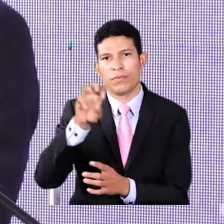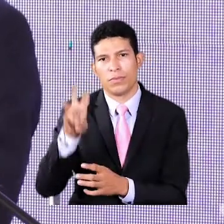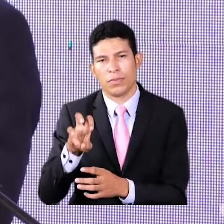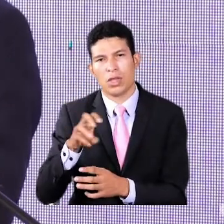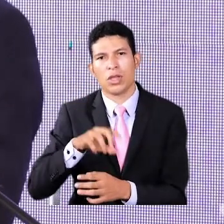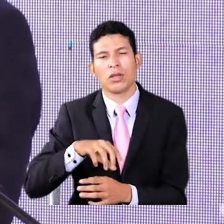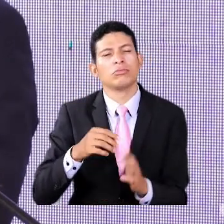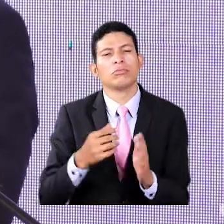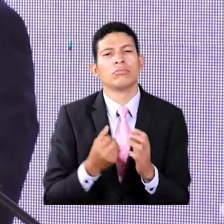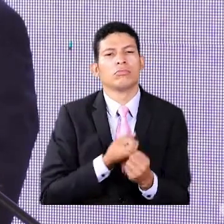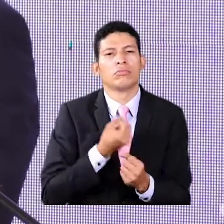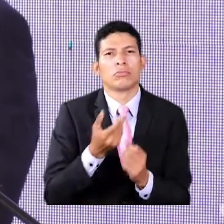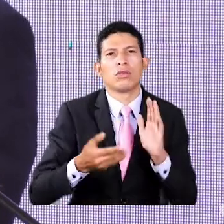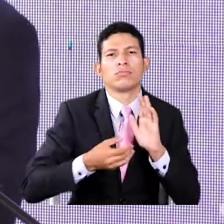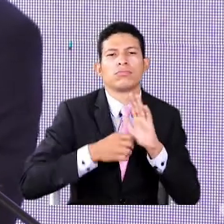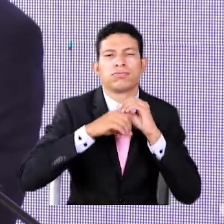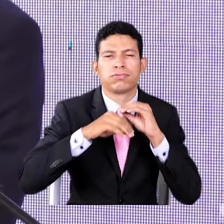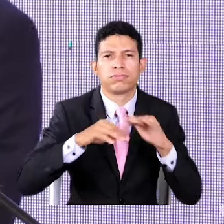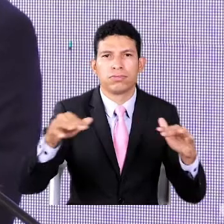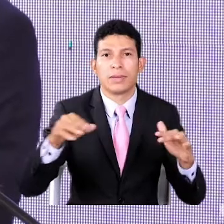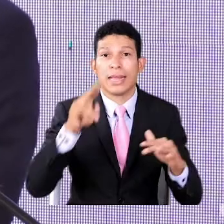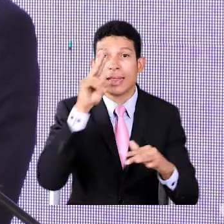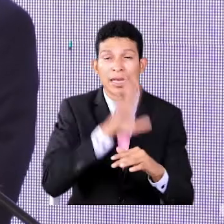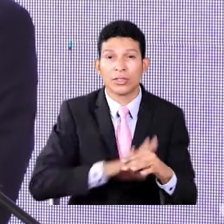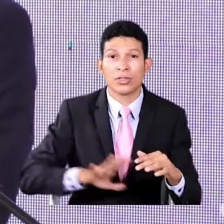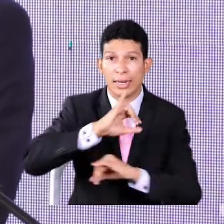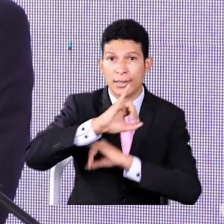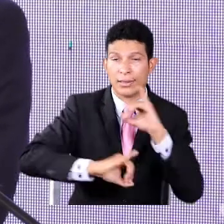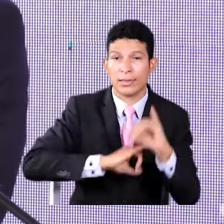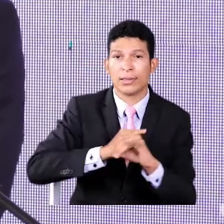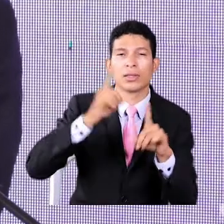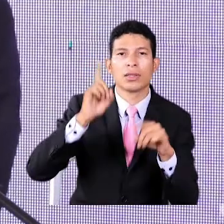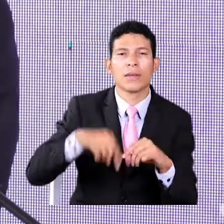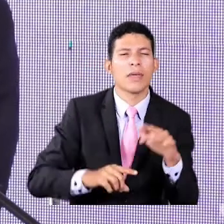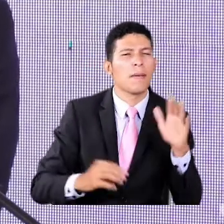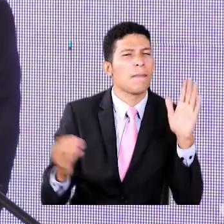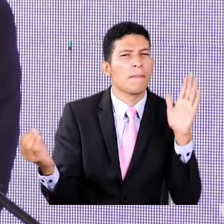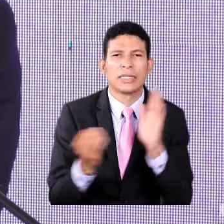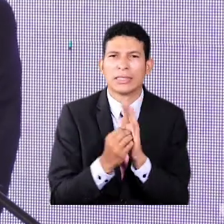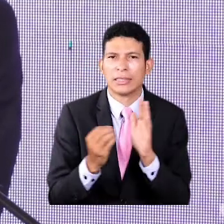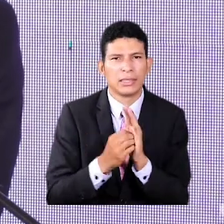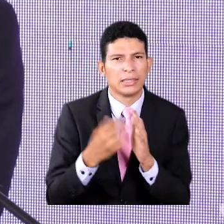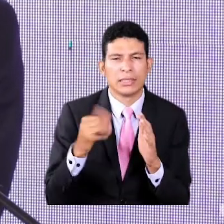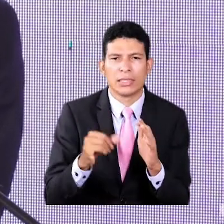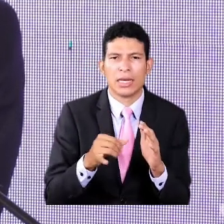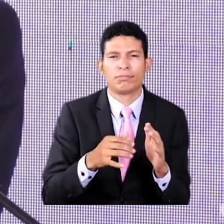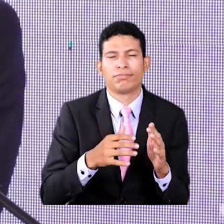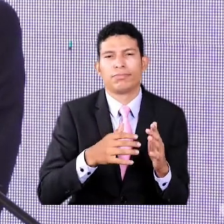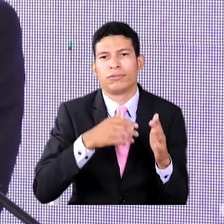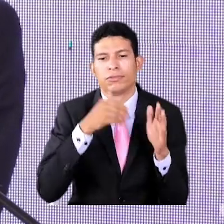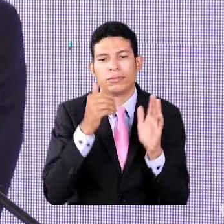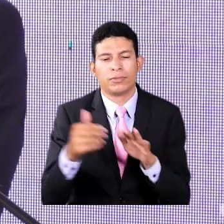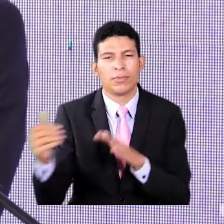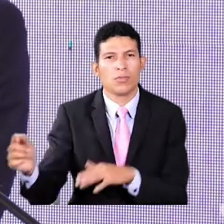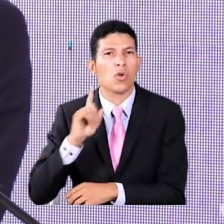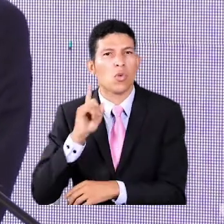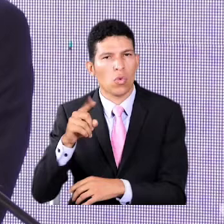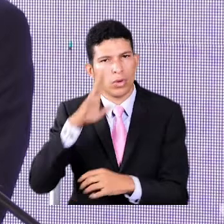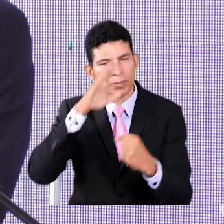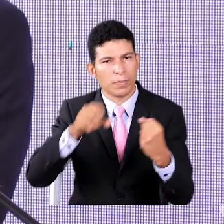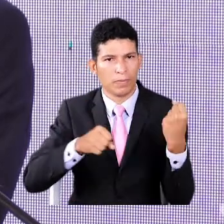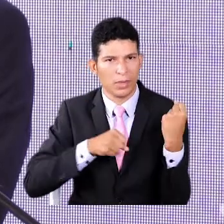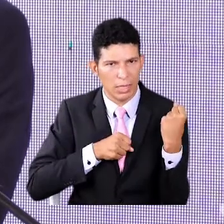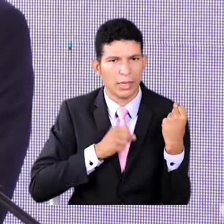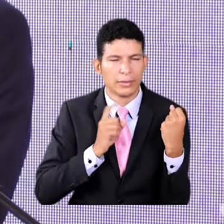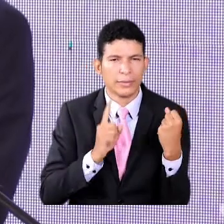documentado y ha hecho público a nivel nacional e internacional la ocurrencia de casos de ejecuciones extrajudiciales en el país sin